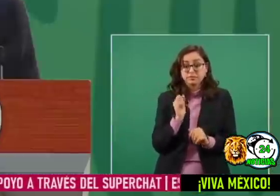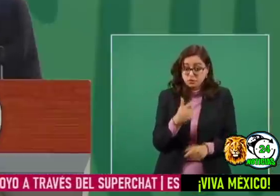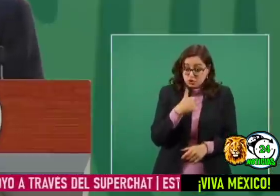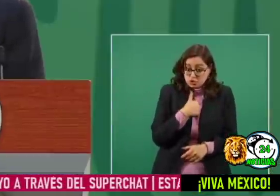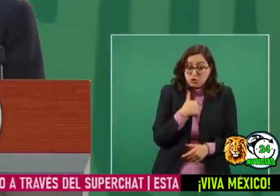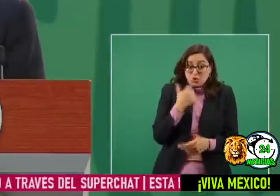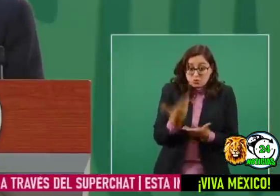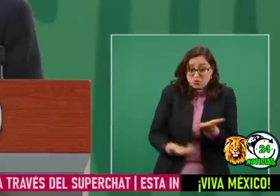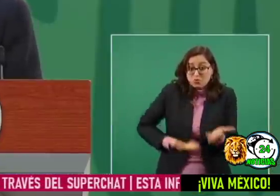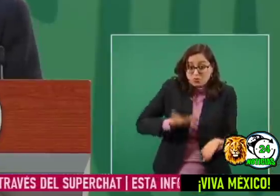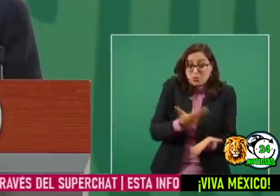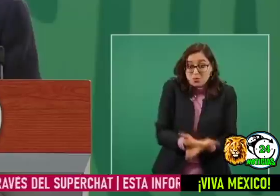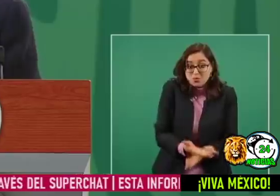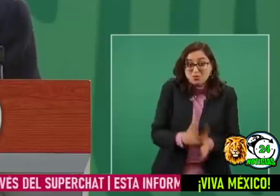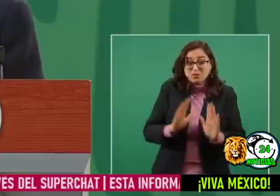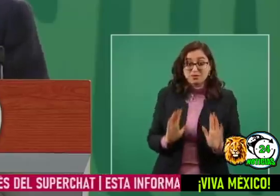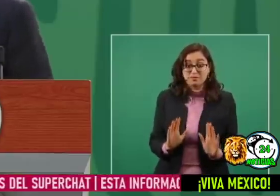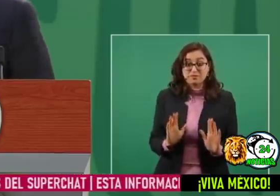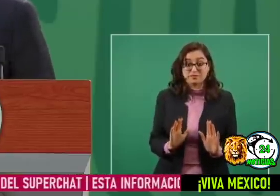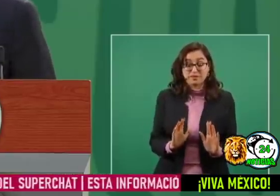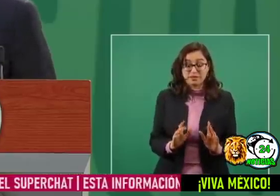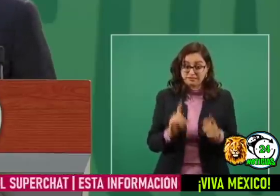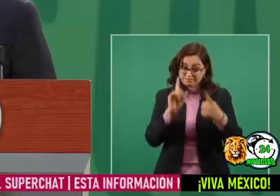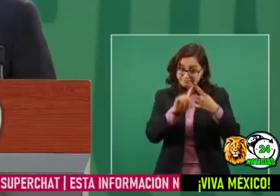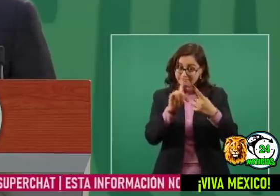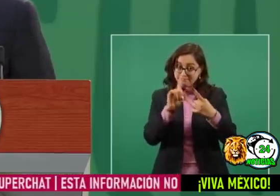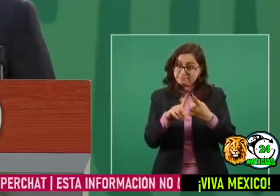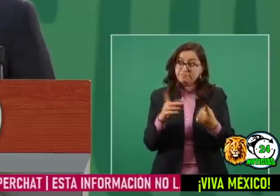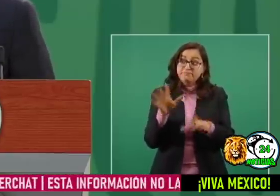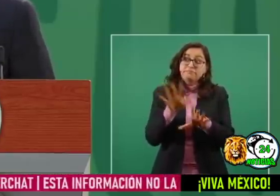Entonces, eso hay que tomarlo en cuenta,